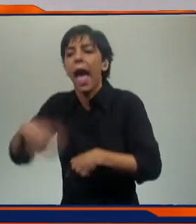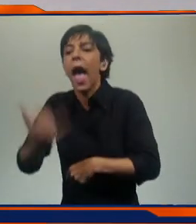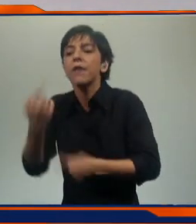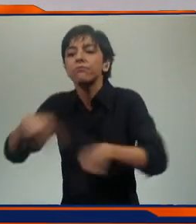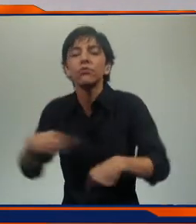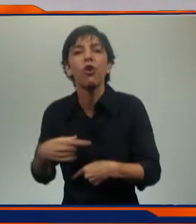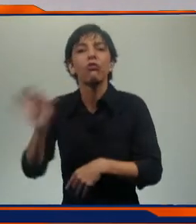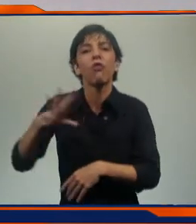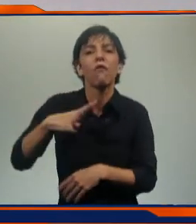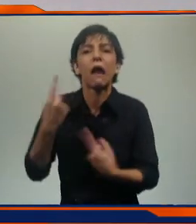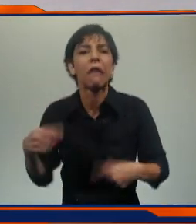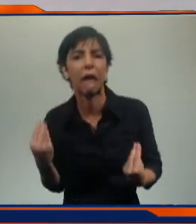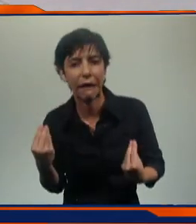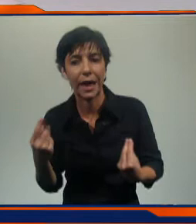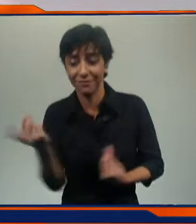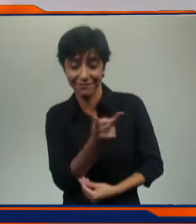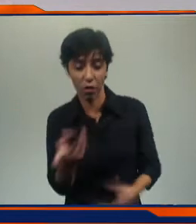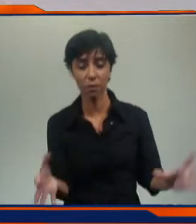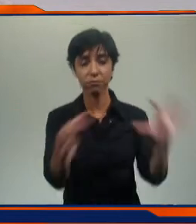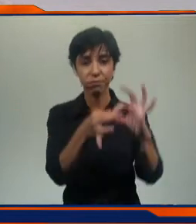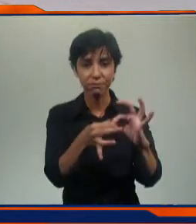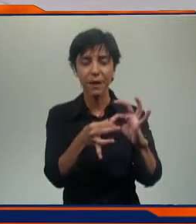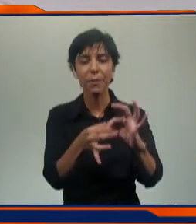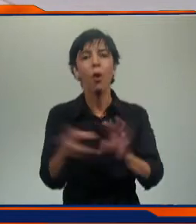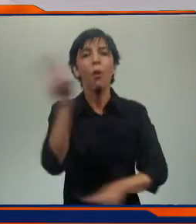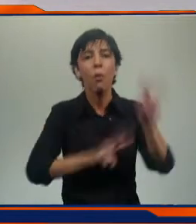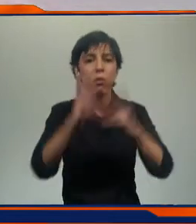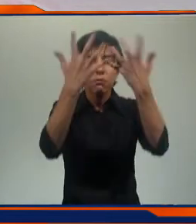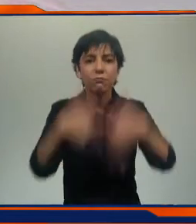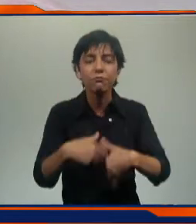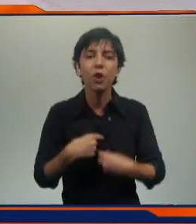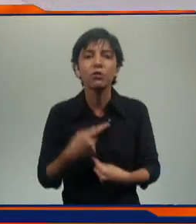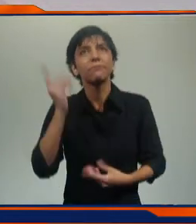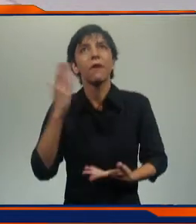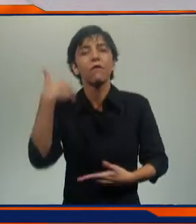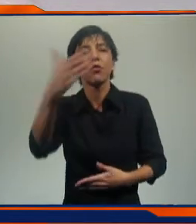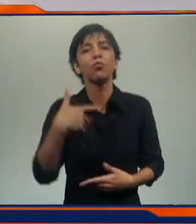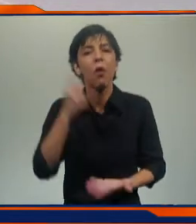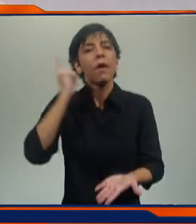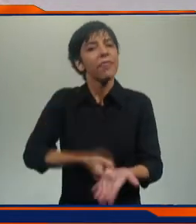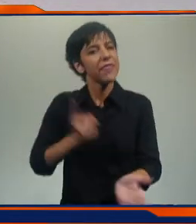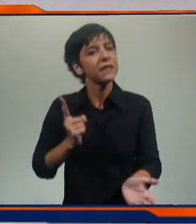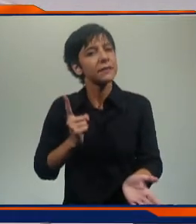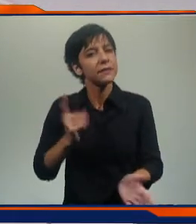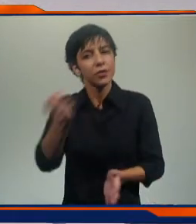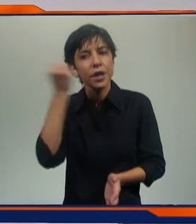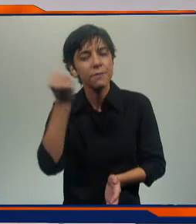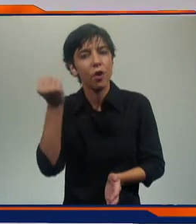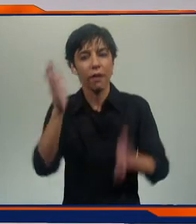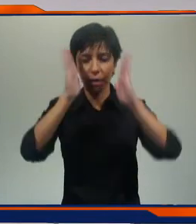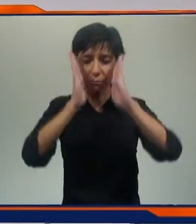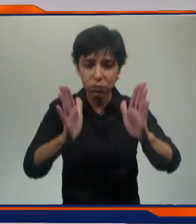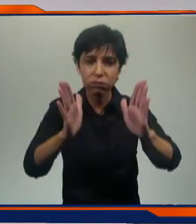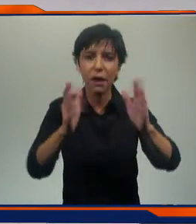la secretaria de deporte de aplicar y articular a través de las decisiones que da el estado en el deporte de alto rendimiento y seguir